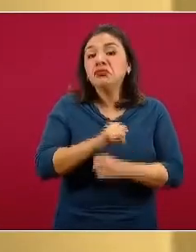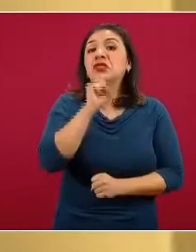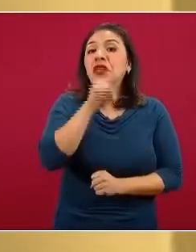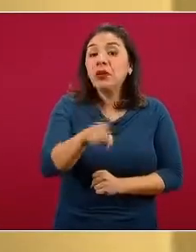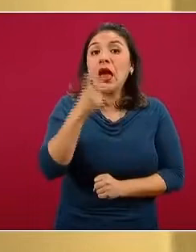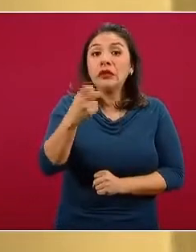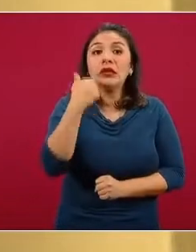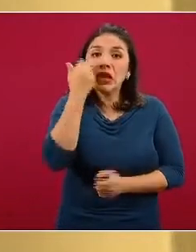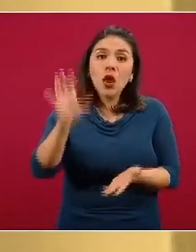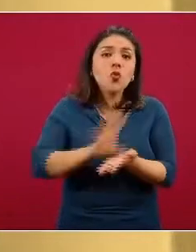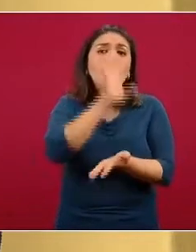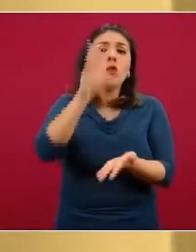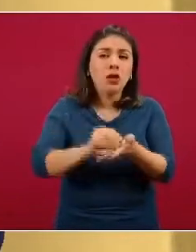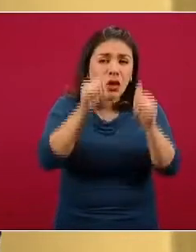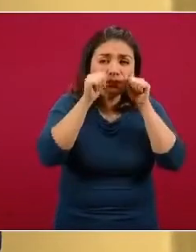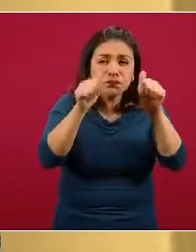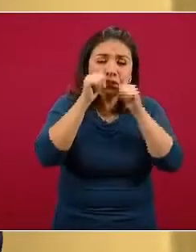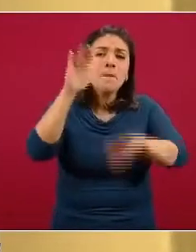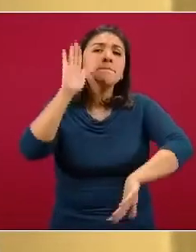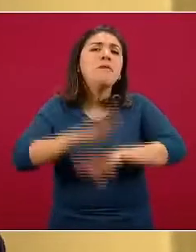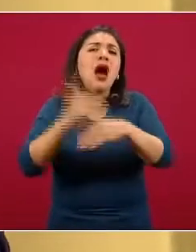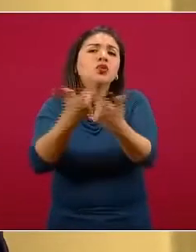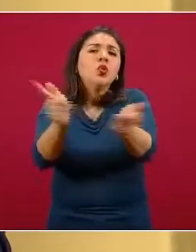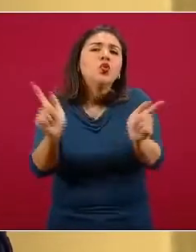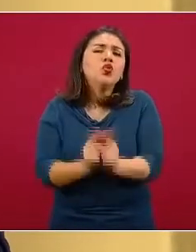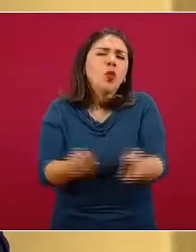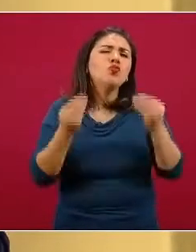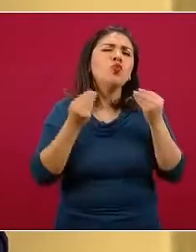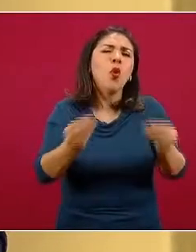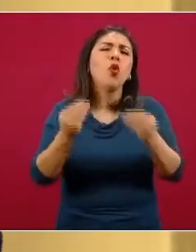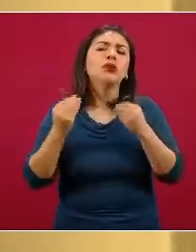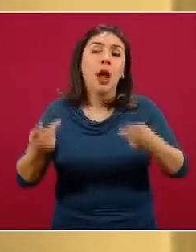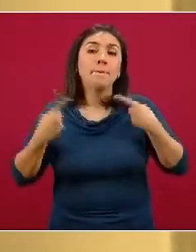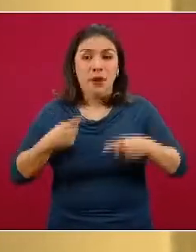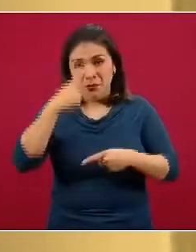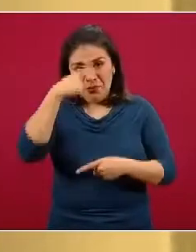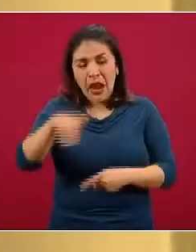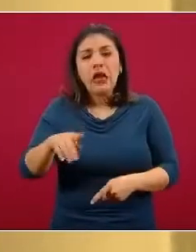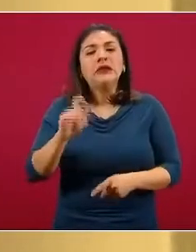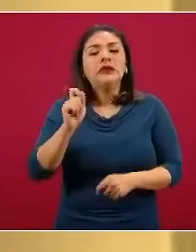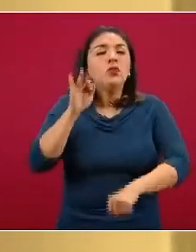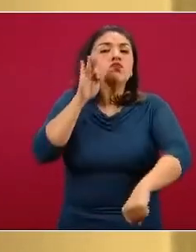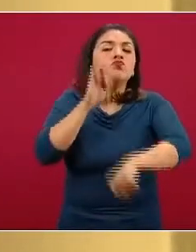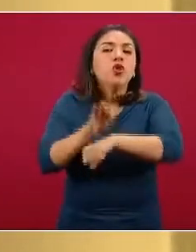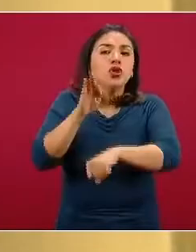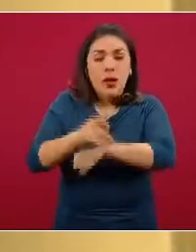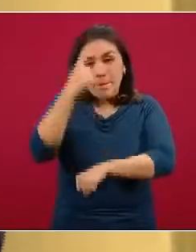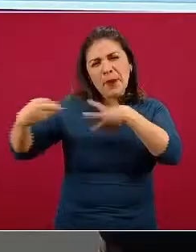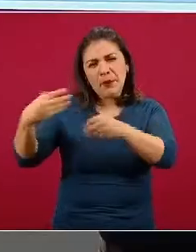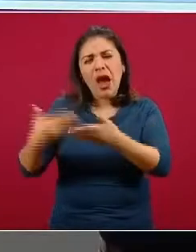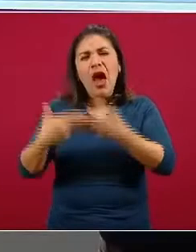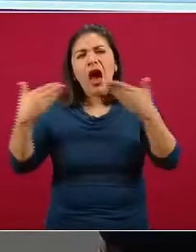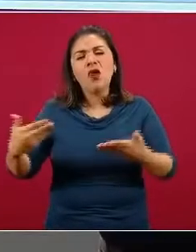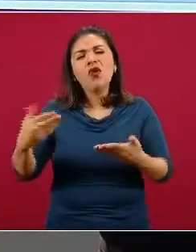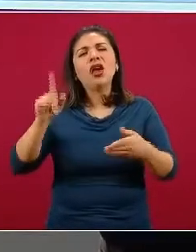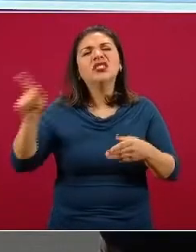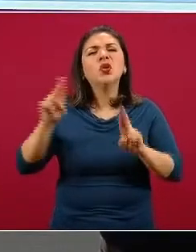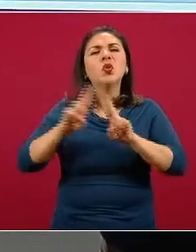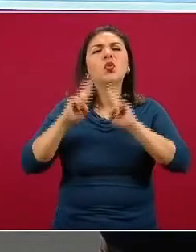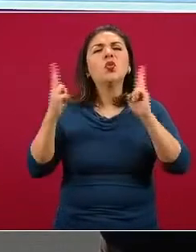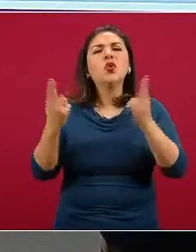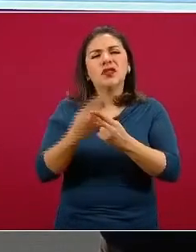pretende cubrir a un grupo mayor de personas para, lógicamente, tenerlas protegidas para la influenza. De